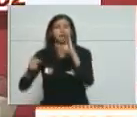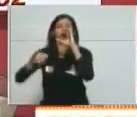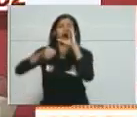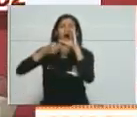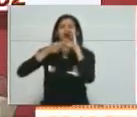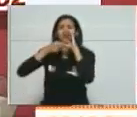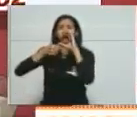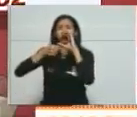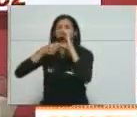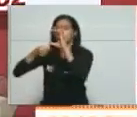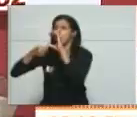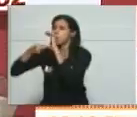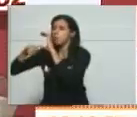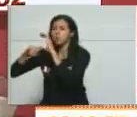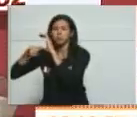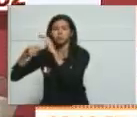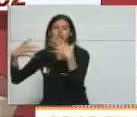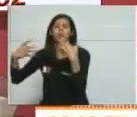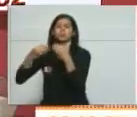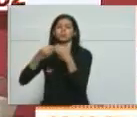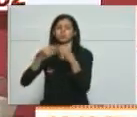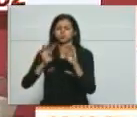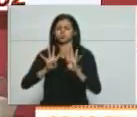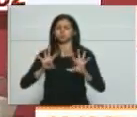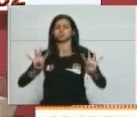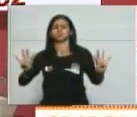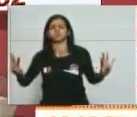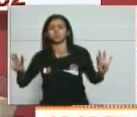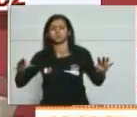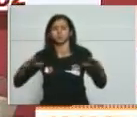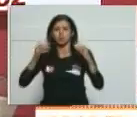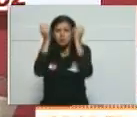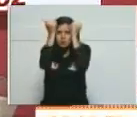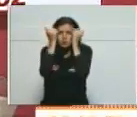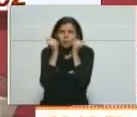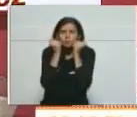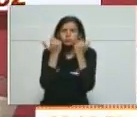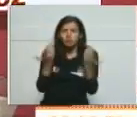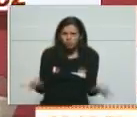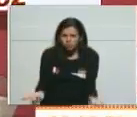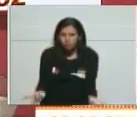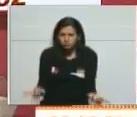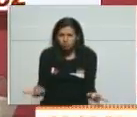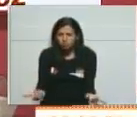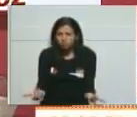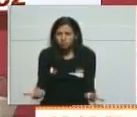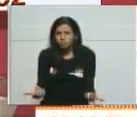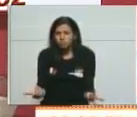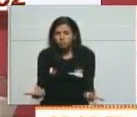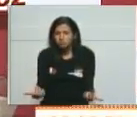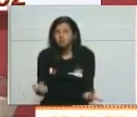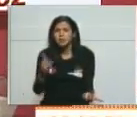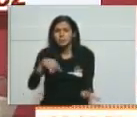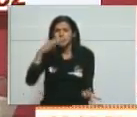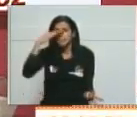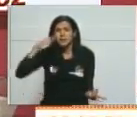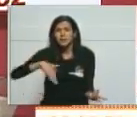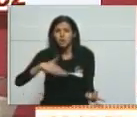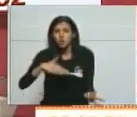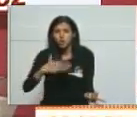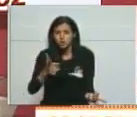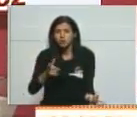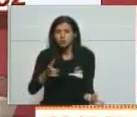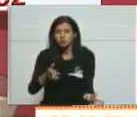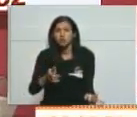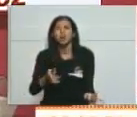con los encapuchados al lado de él. No, pero ¿qué necesitan? ¿Ah? Y con menores de edad, ¿qué necesita? Ese es